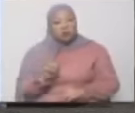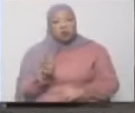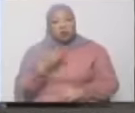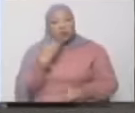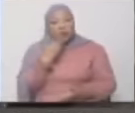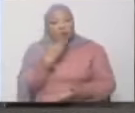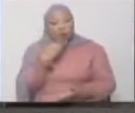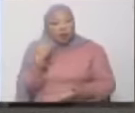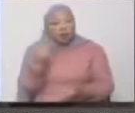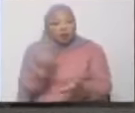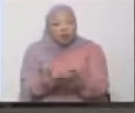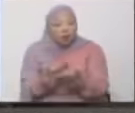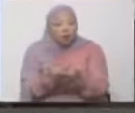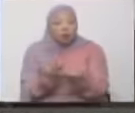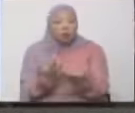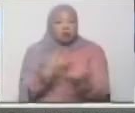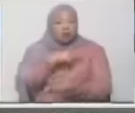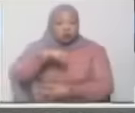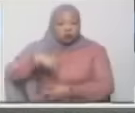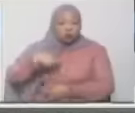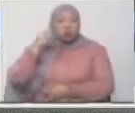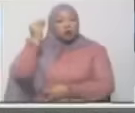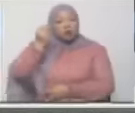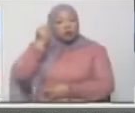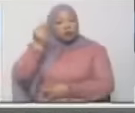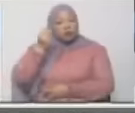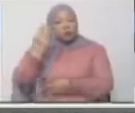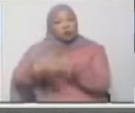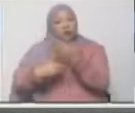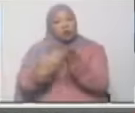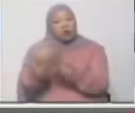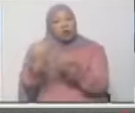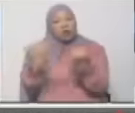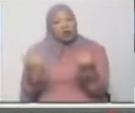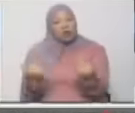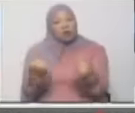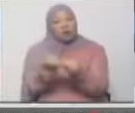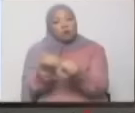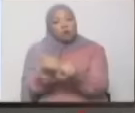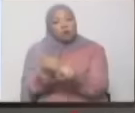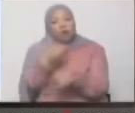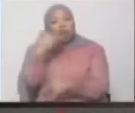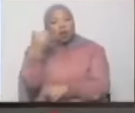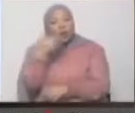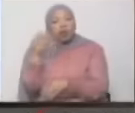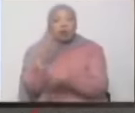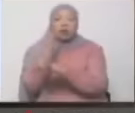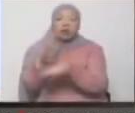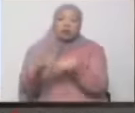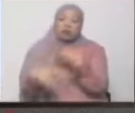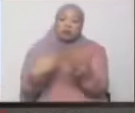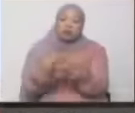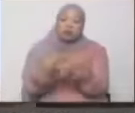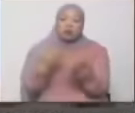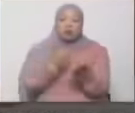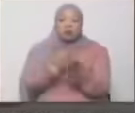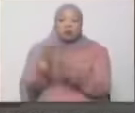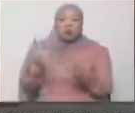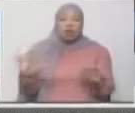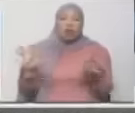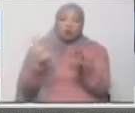para jugarlas hoy, mañana y siempre. Aquí están nuestras cartas para jugarlas siempre, en